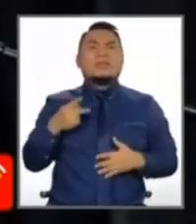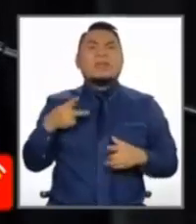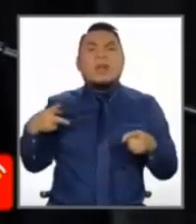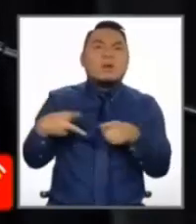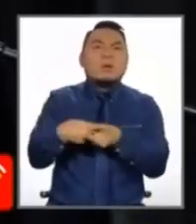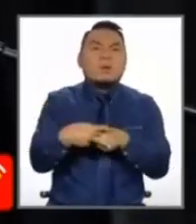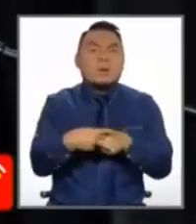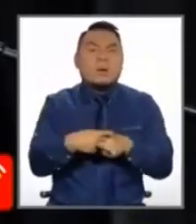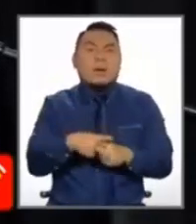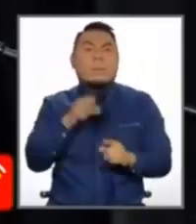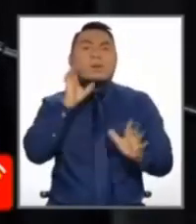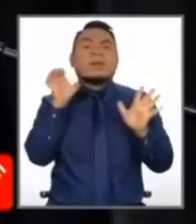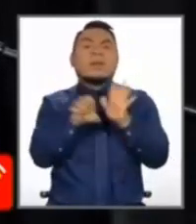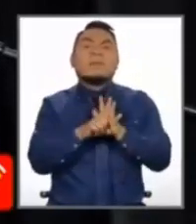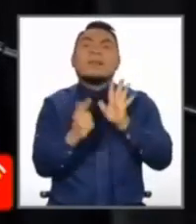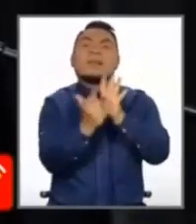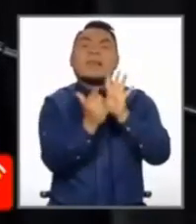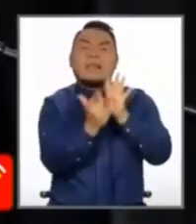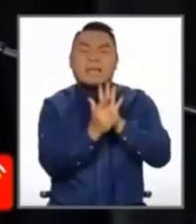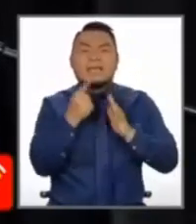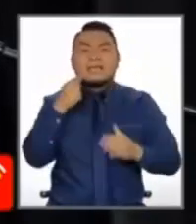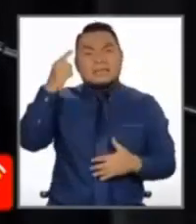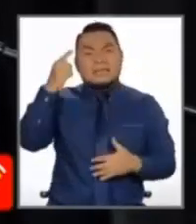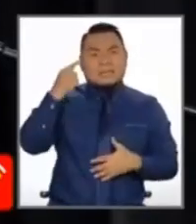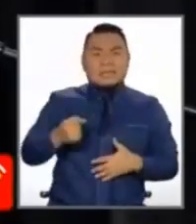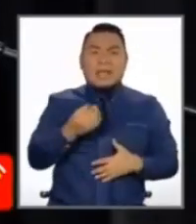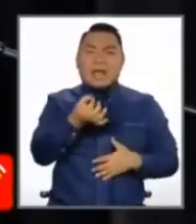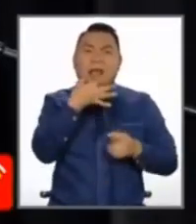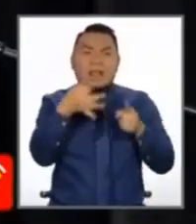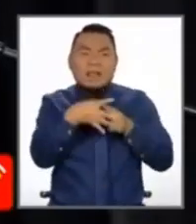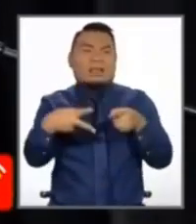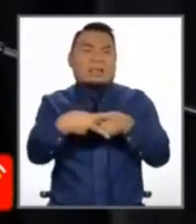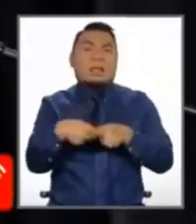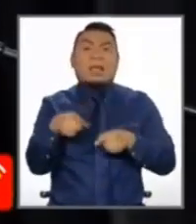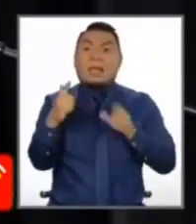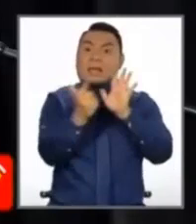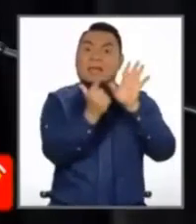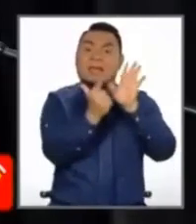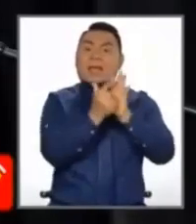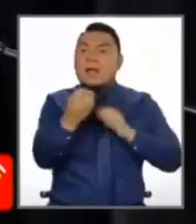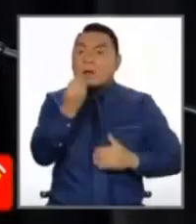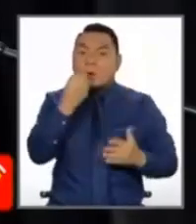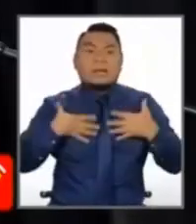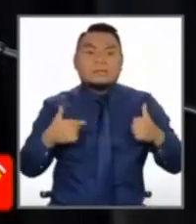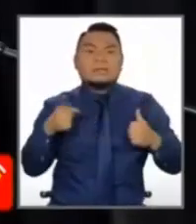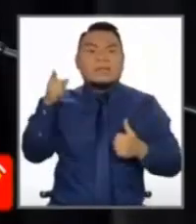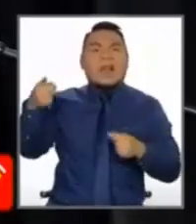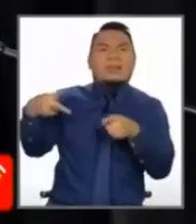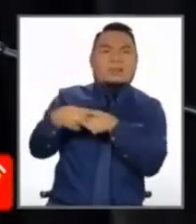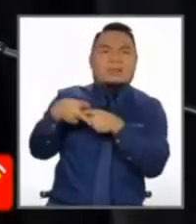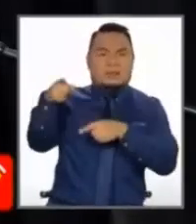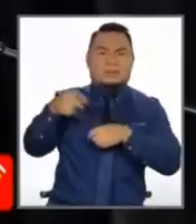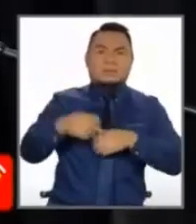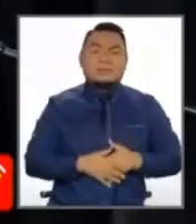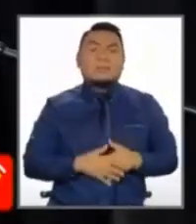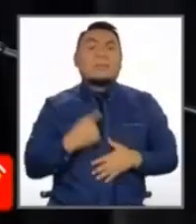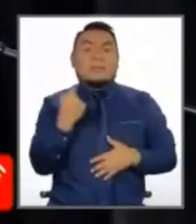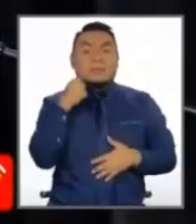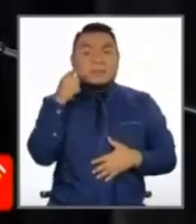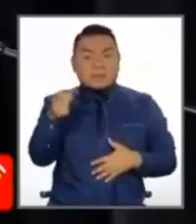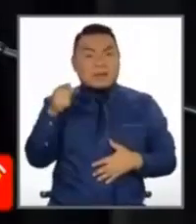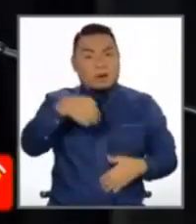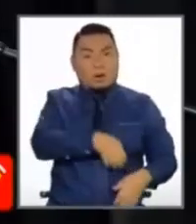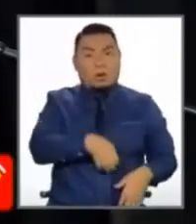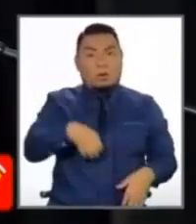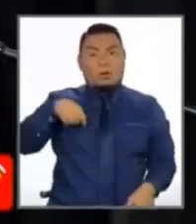ejemplo, la ley de medicamentos genéricos, obstruir, por ejemplo, la ley de alimentación saludable. Y no solamente fueron